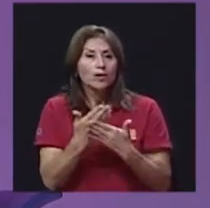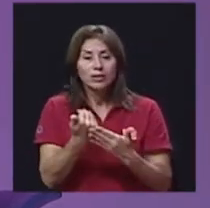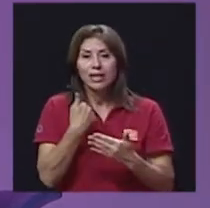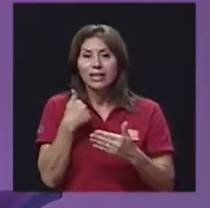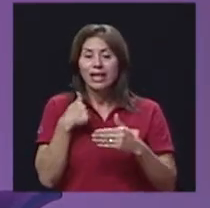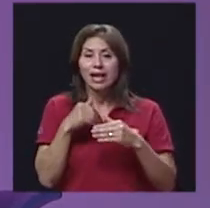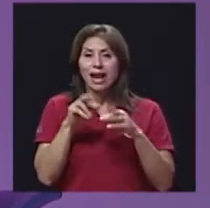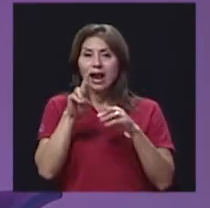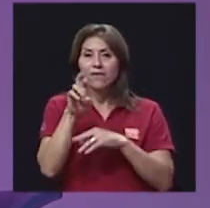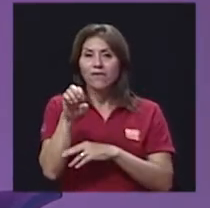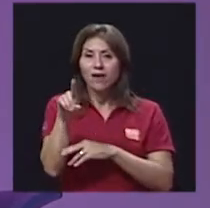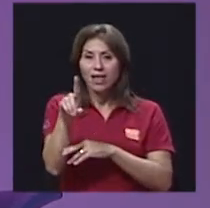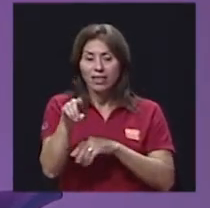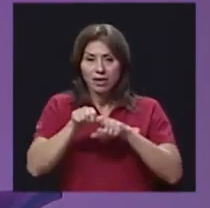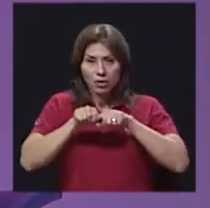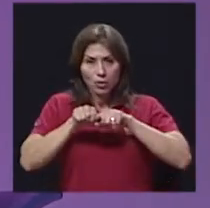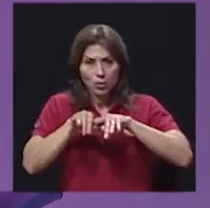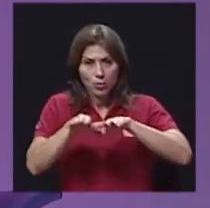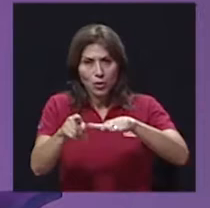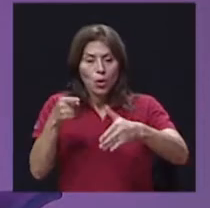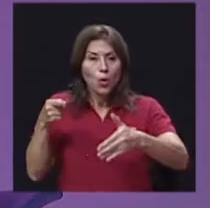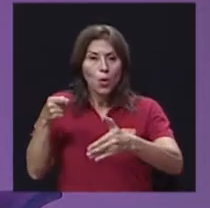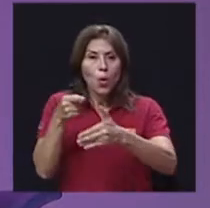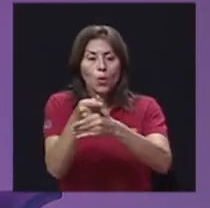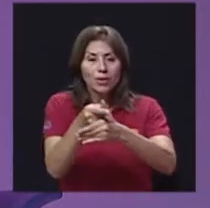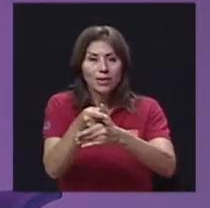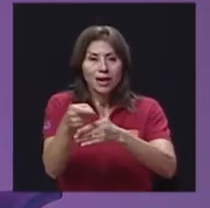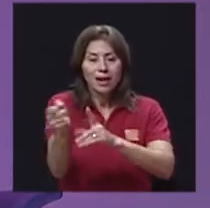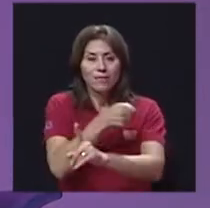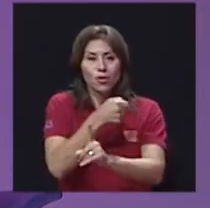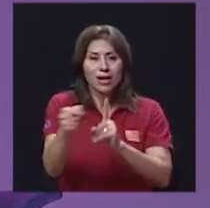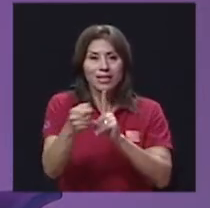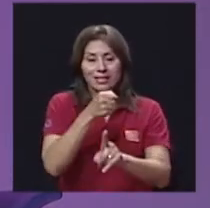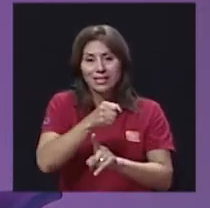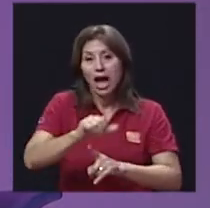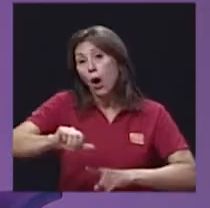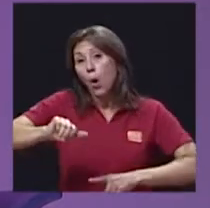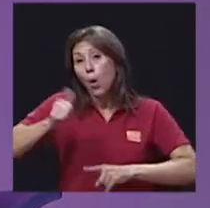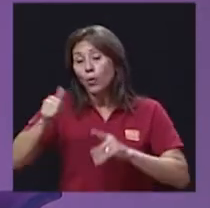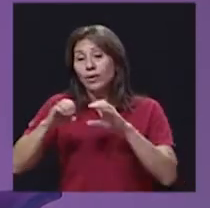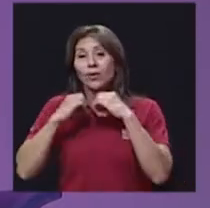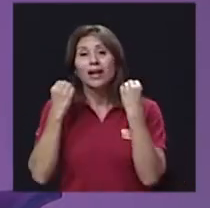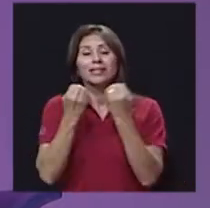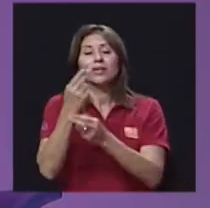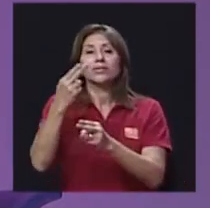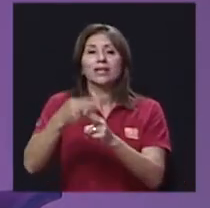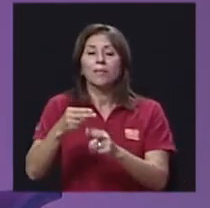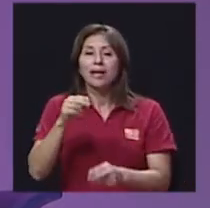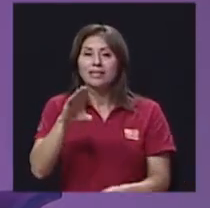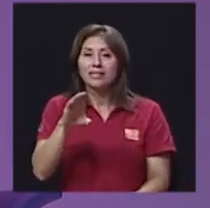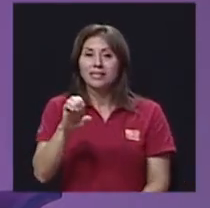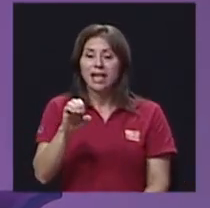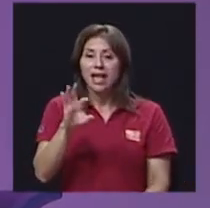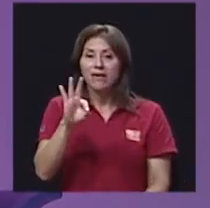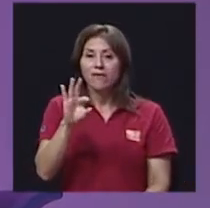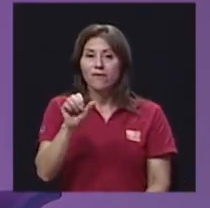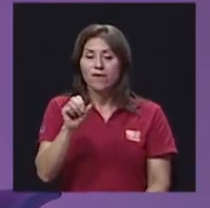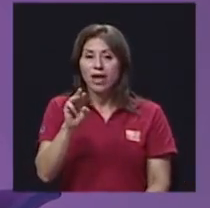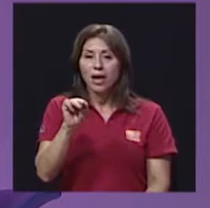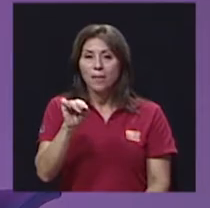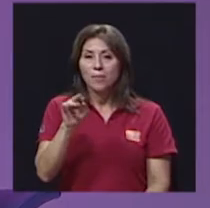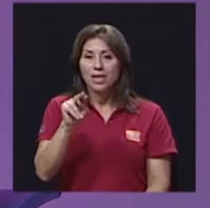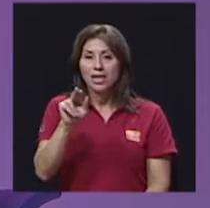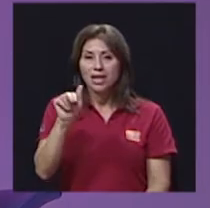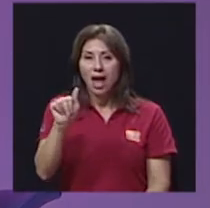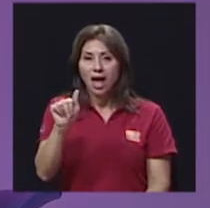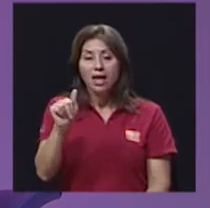Violencia, ahí CEFEMINA, que es una organización también, tiene un programa que se llama Mujer No Está